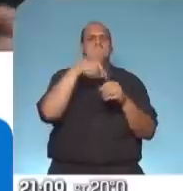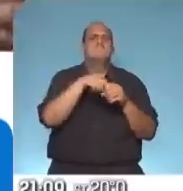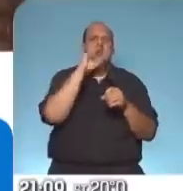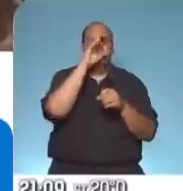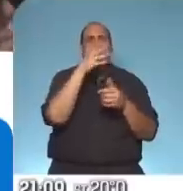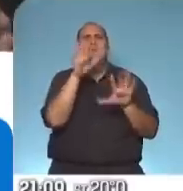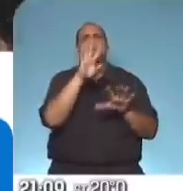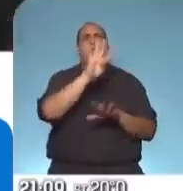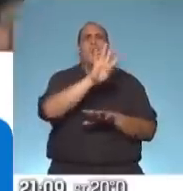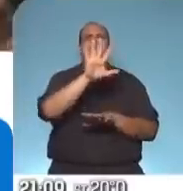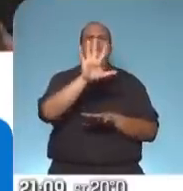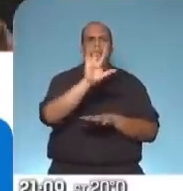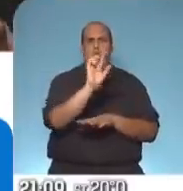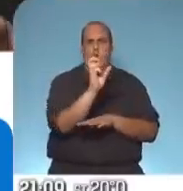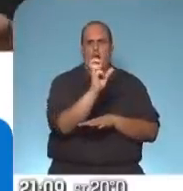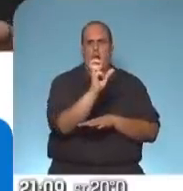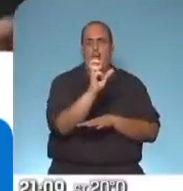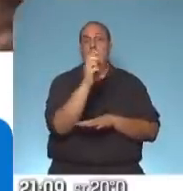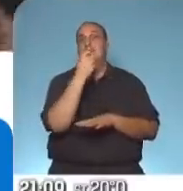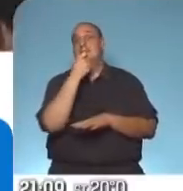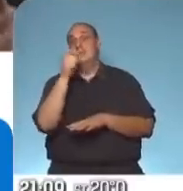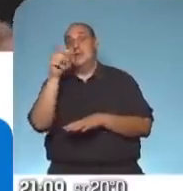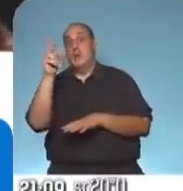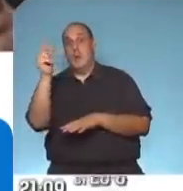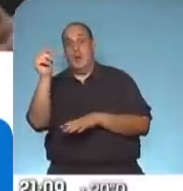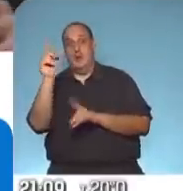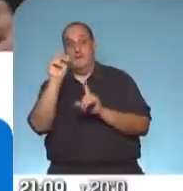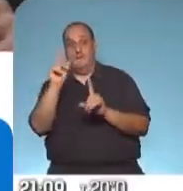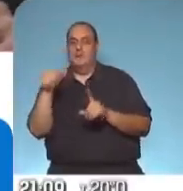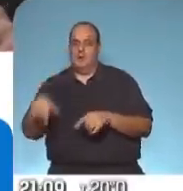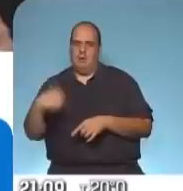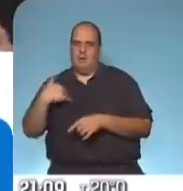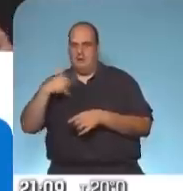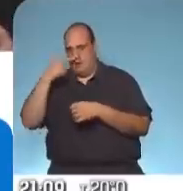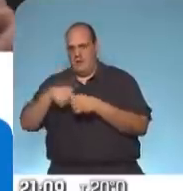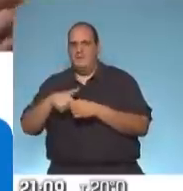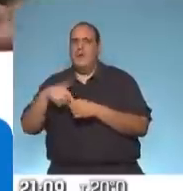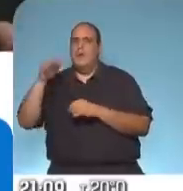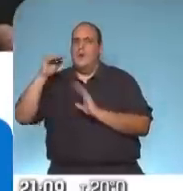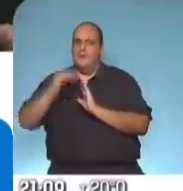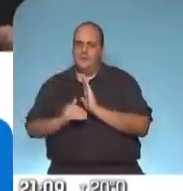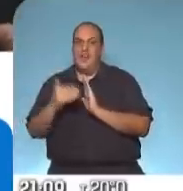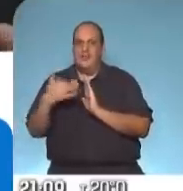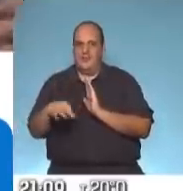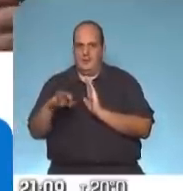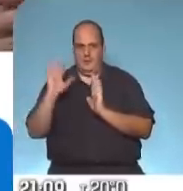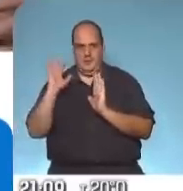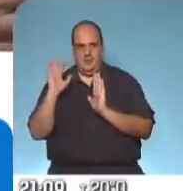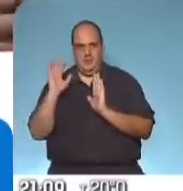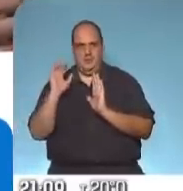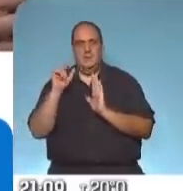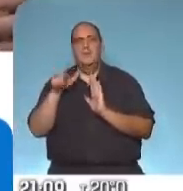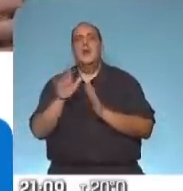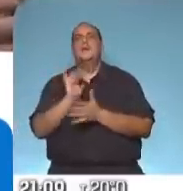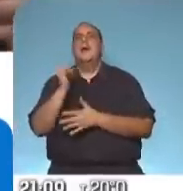Entonces, si se mantiene este precio, digamos, las naftas deberían bajar en Argentina. Lo que ocurre es que ahí se produce